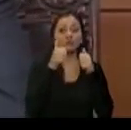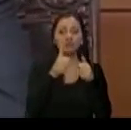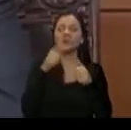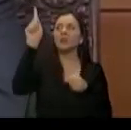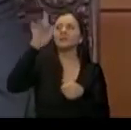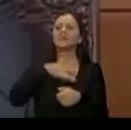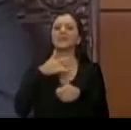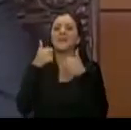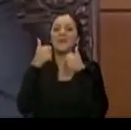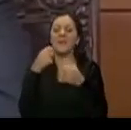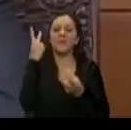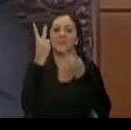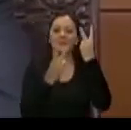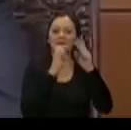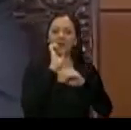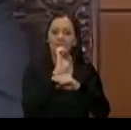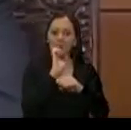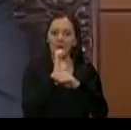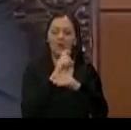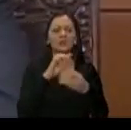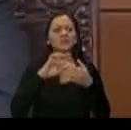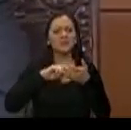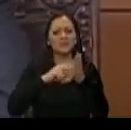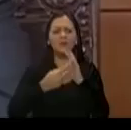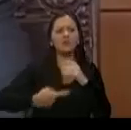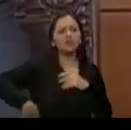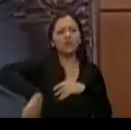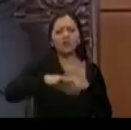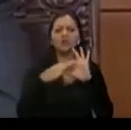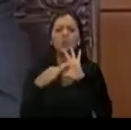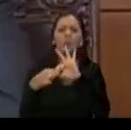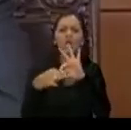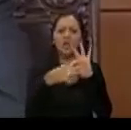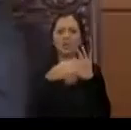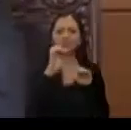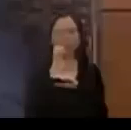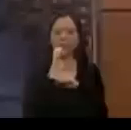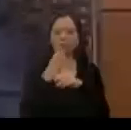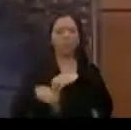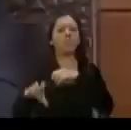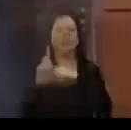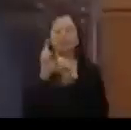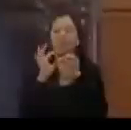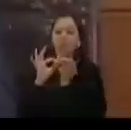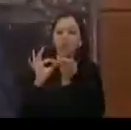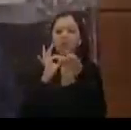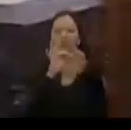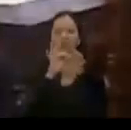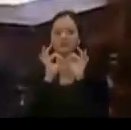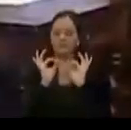a la unidad de los ecuatorianos y de las ecuatorianas a propósito de la misma. Gracias.